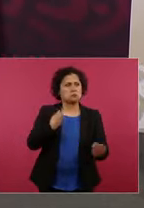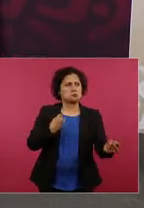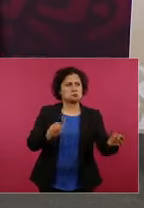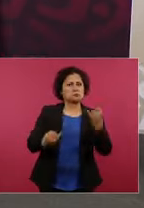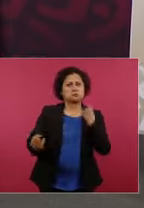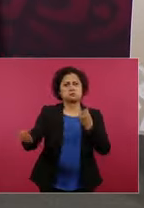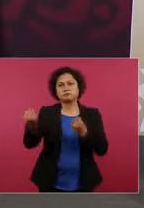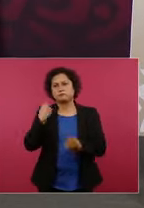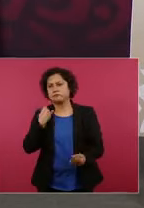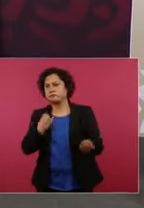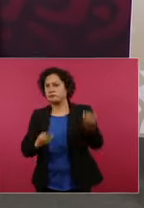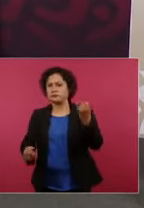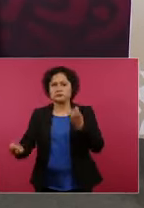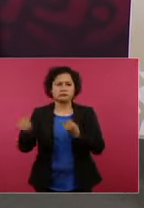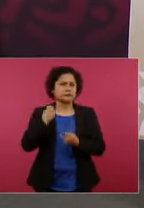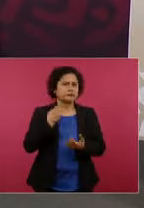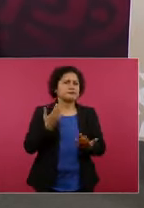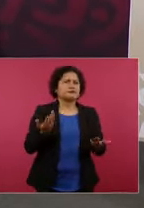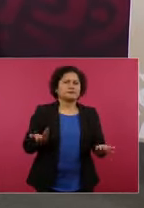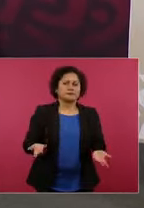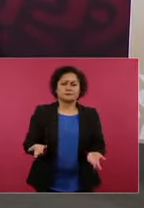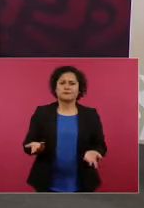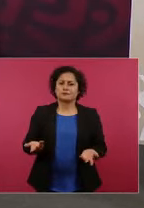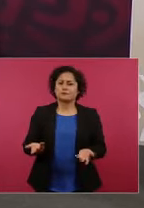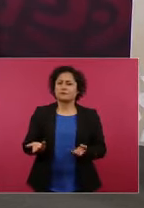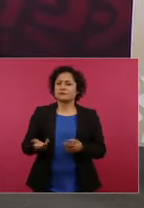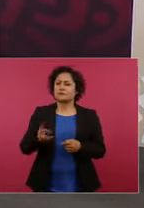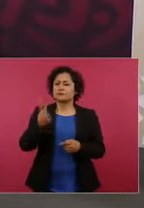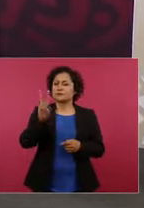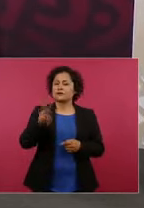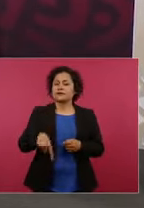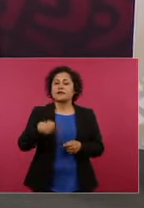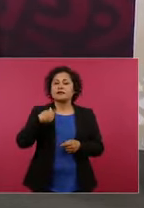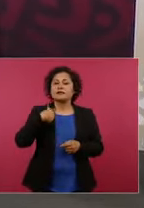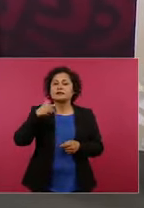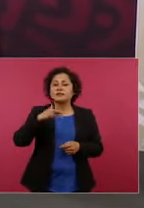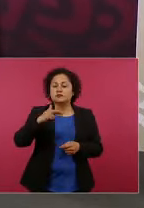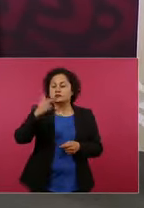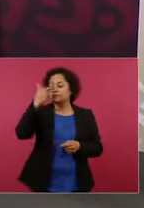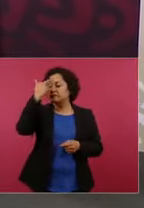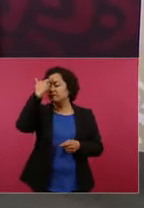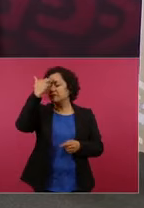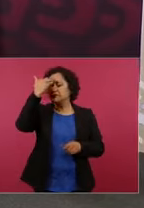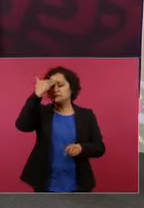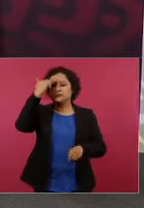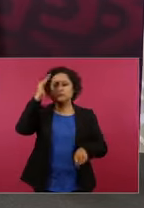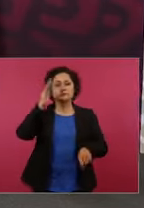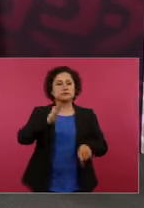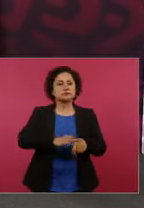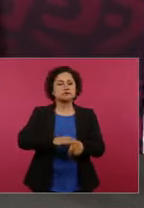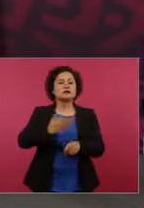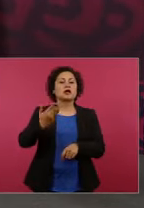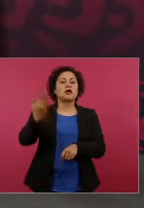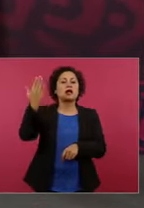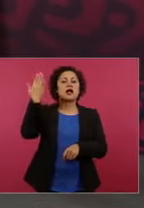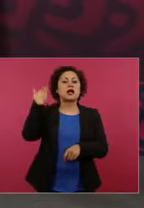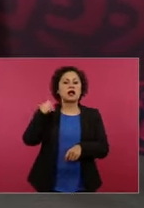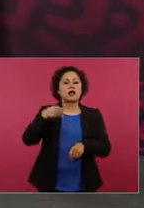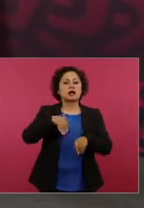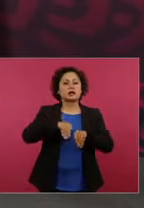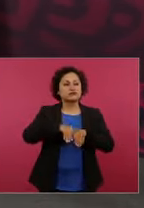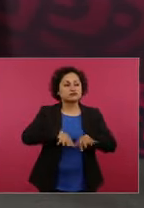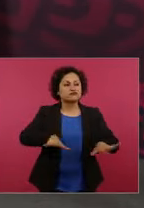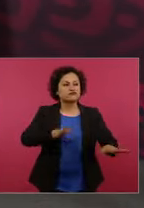donde había un control, eso no se me olvida, casi absoluto de los medios, era